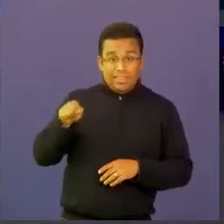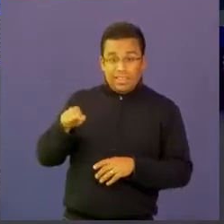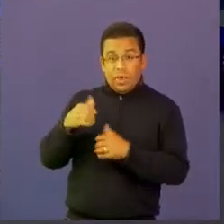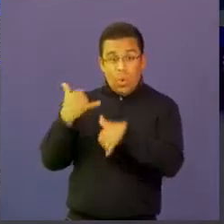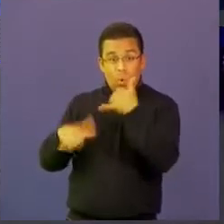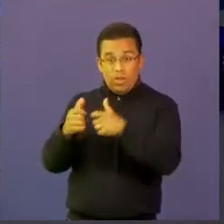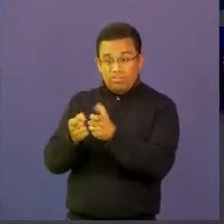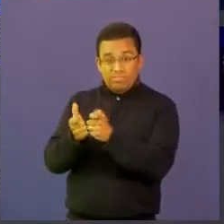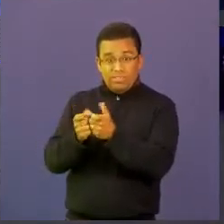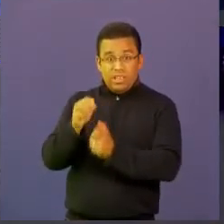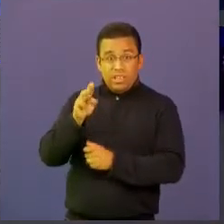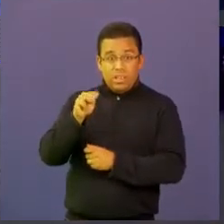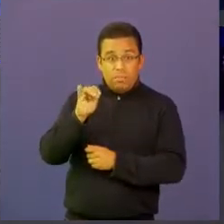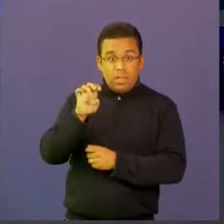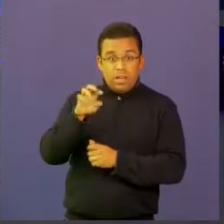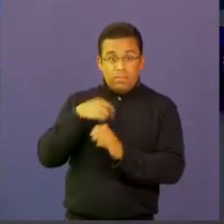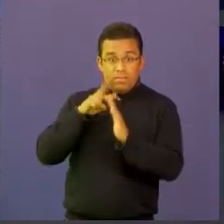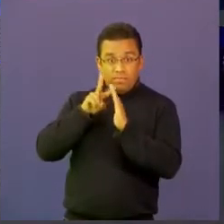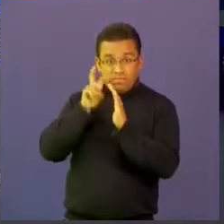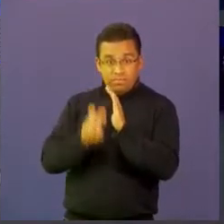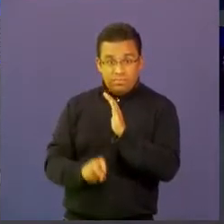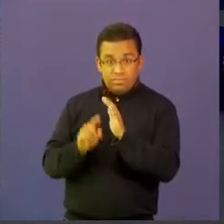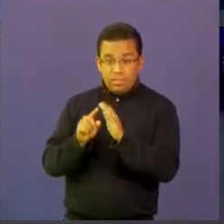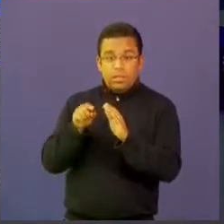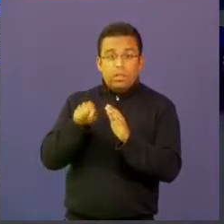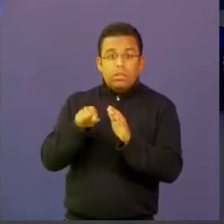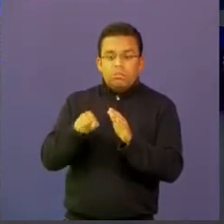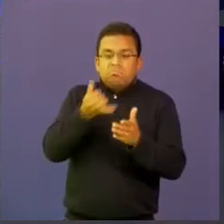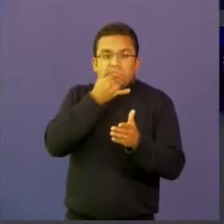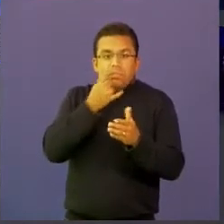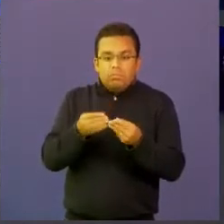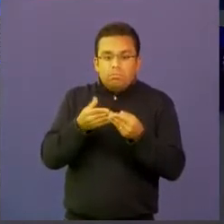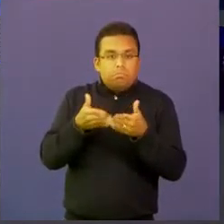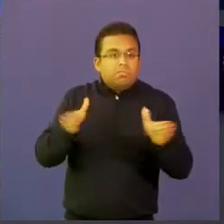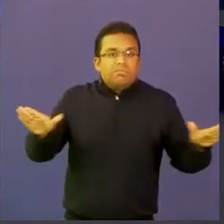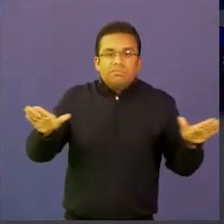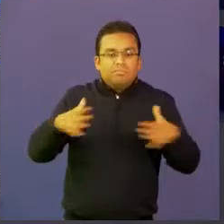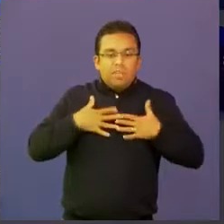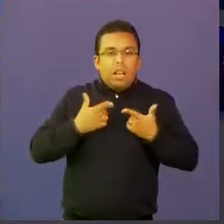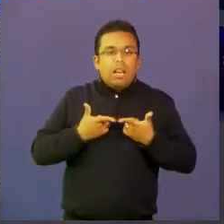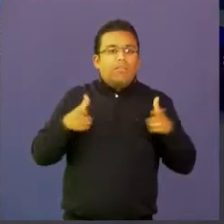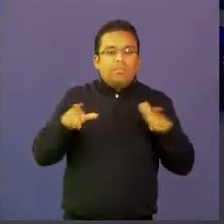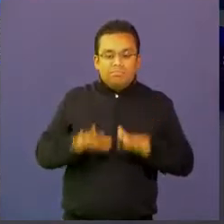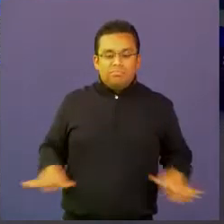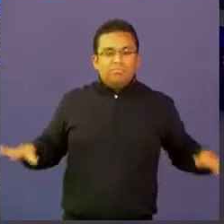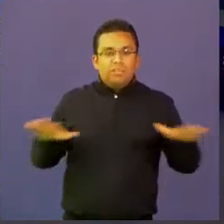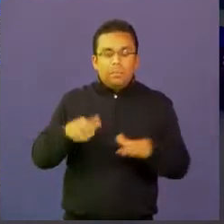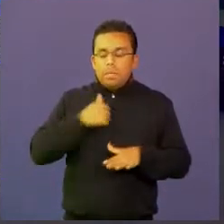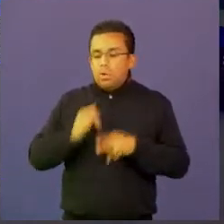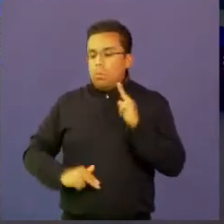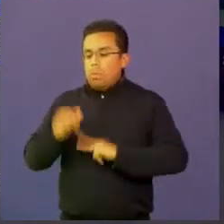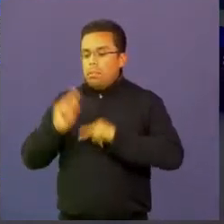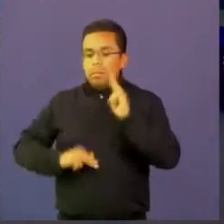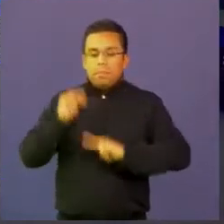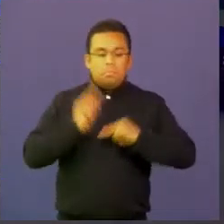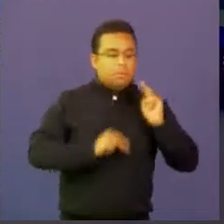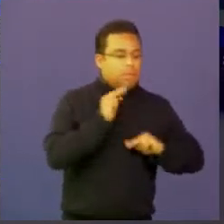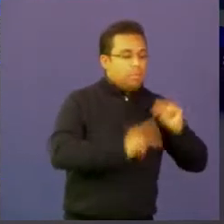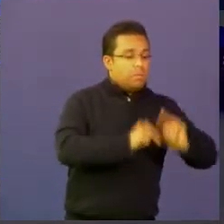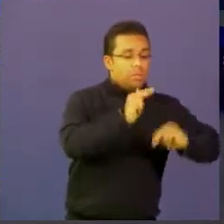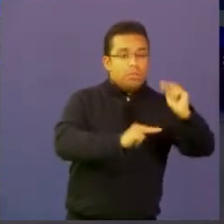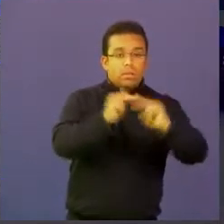ventaja es que como es un mundo abierto donde uno va construyendo uno crea los escenarios que quiera